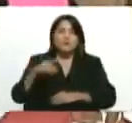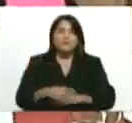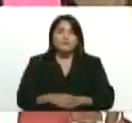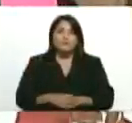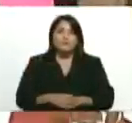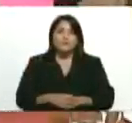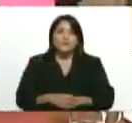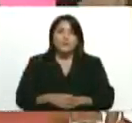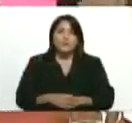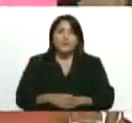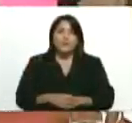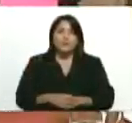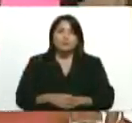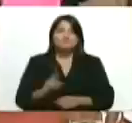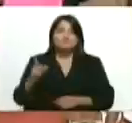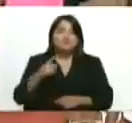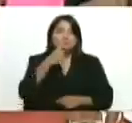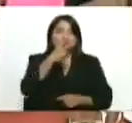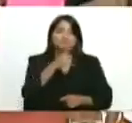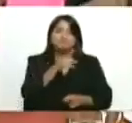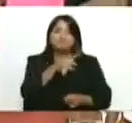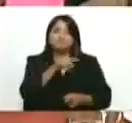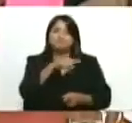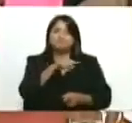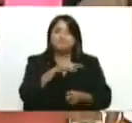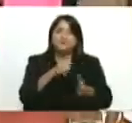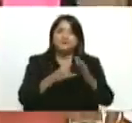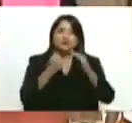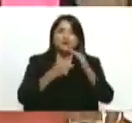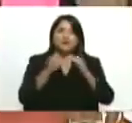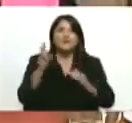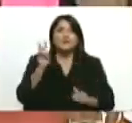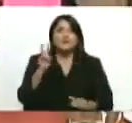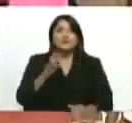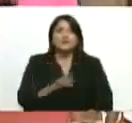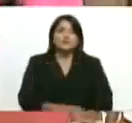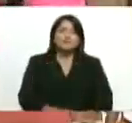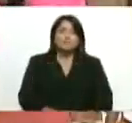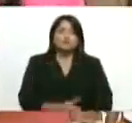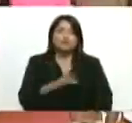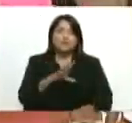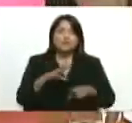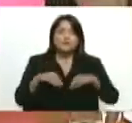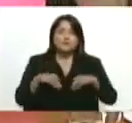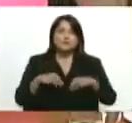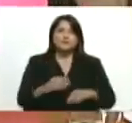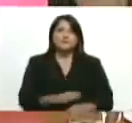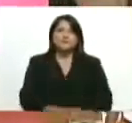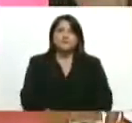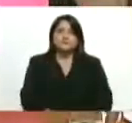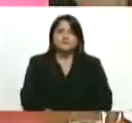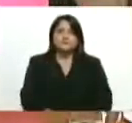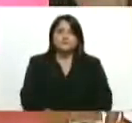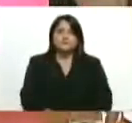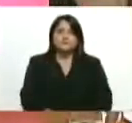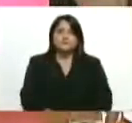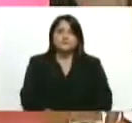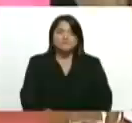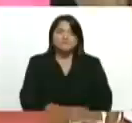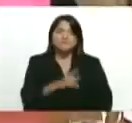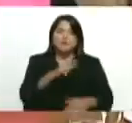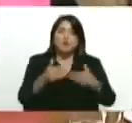cuestiona la institucionalidad democrática de nuestro país en complacencia con la estrategia de